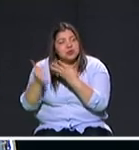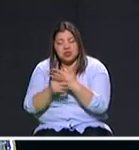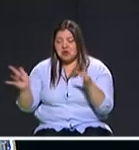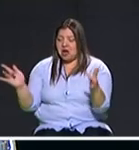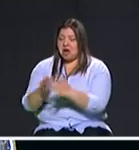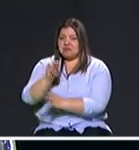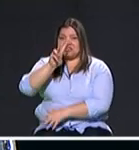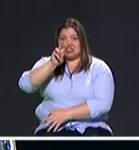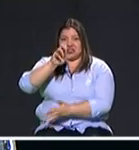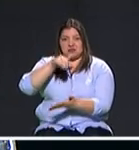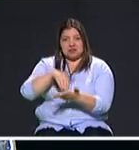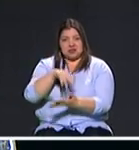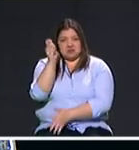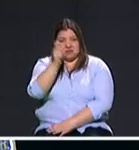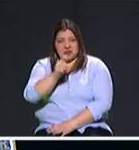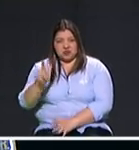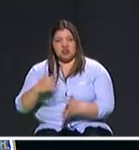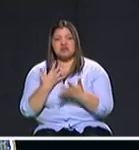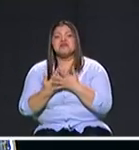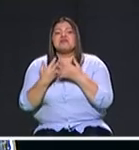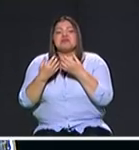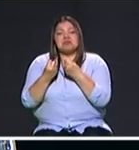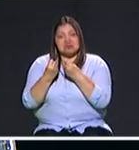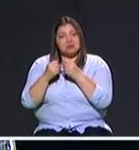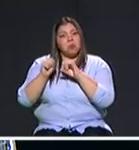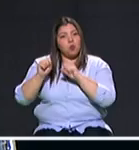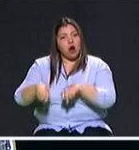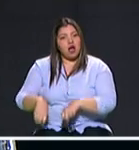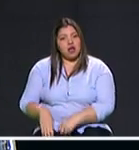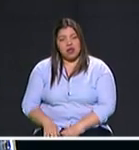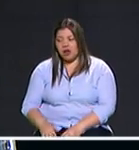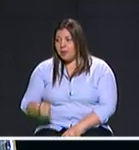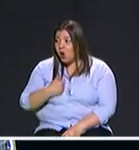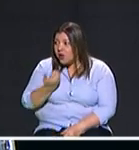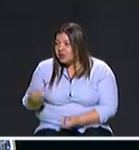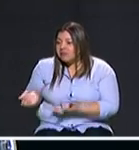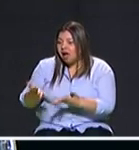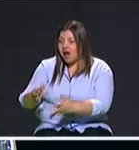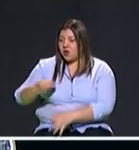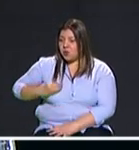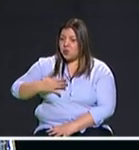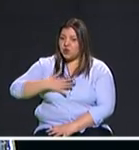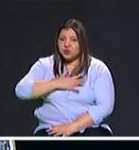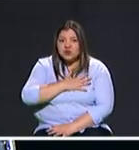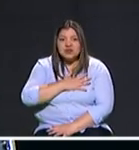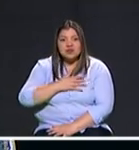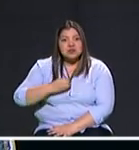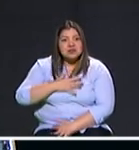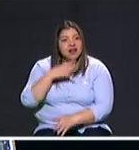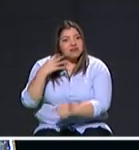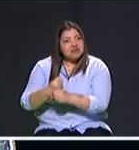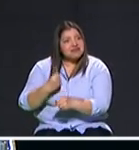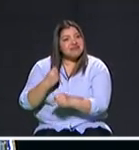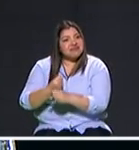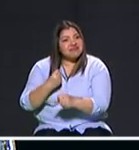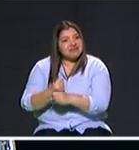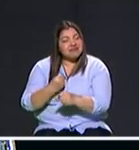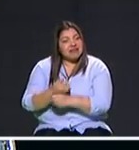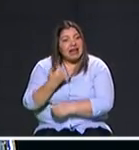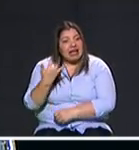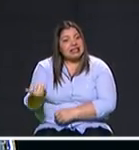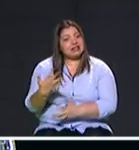manera podamos nosotros entonces resolver este problema que es el gravísimo y toda la razón vamos a construir cárceles